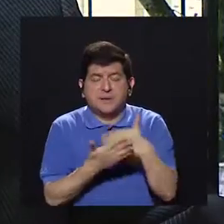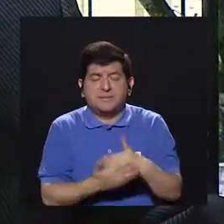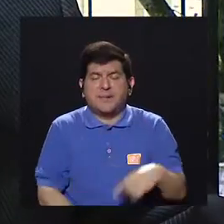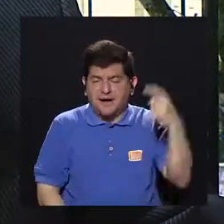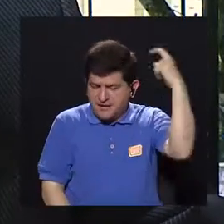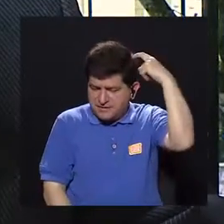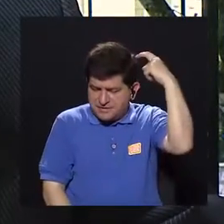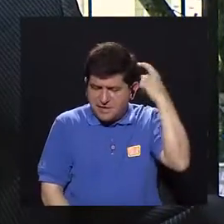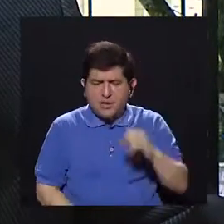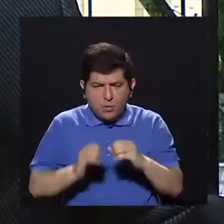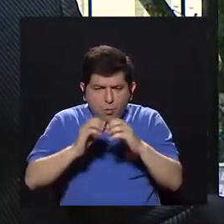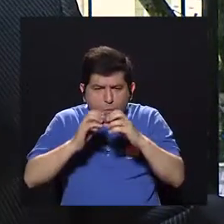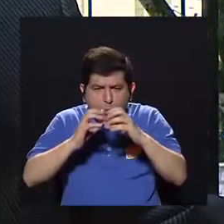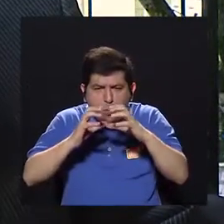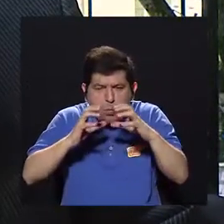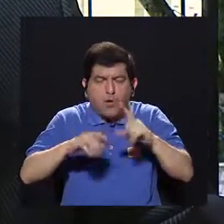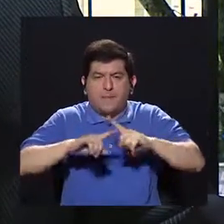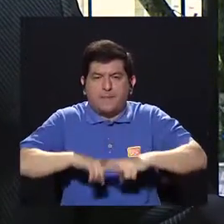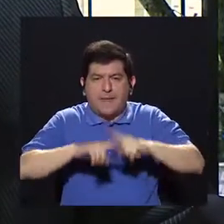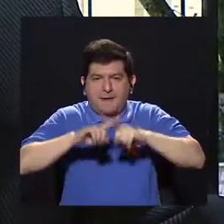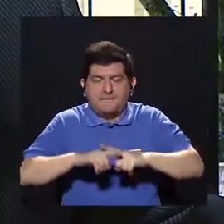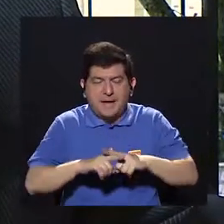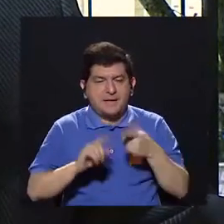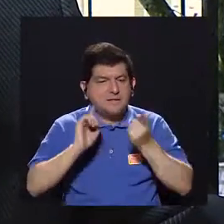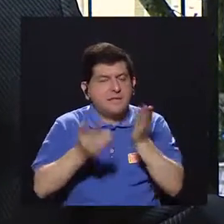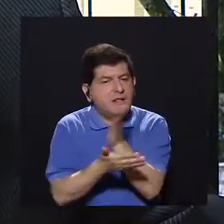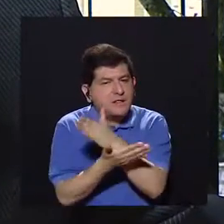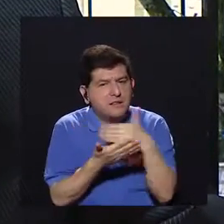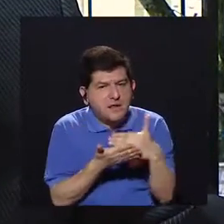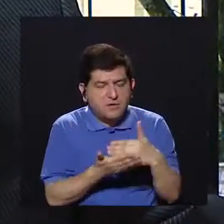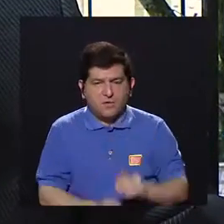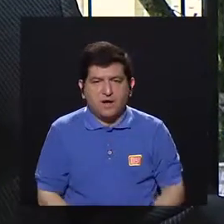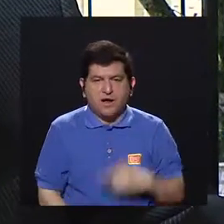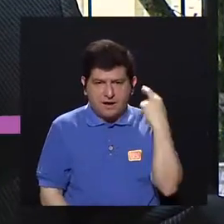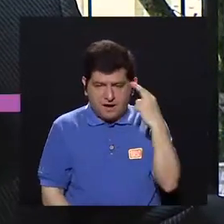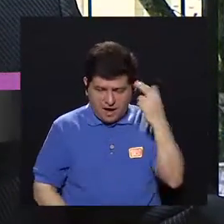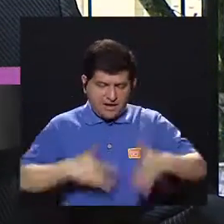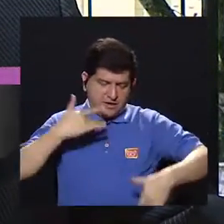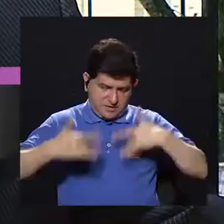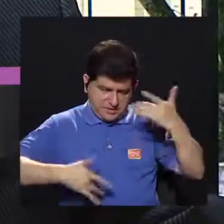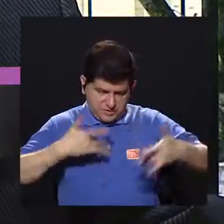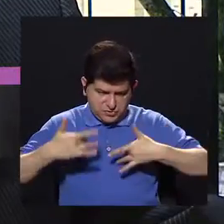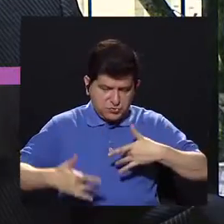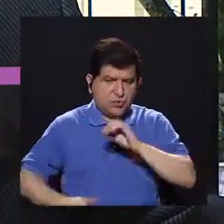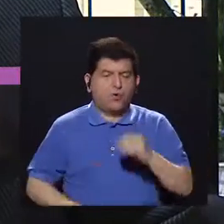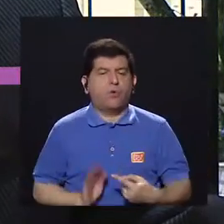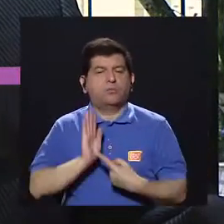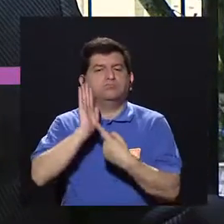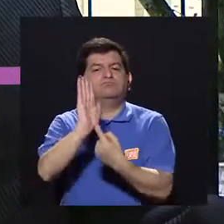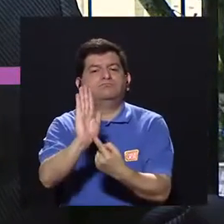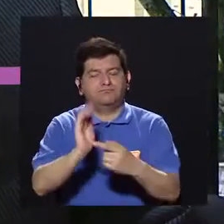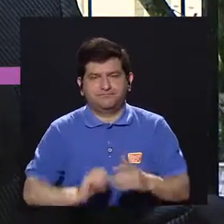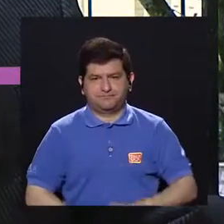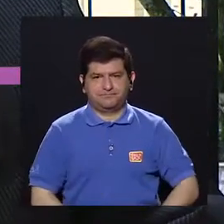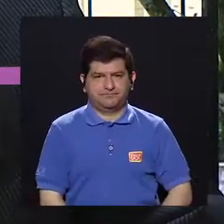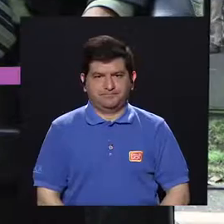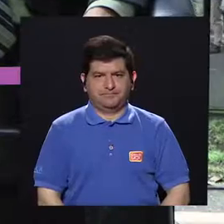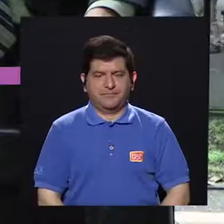partes del cerebro se empiezan a inflamar y depende de la parte que se inflama, son los síntomas o